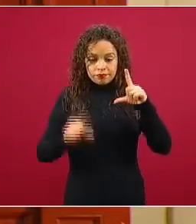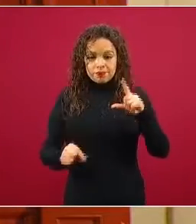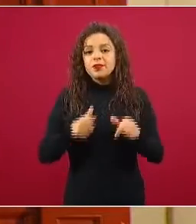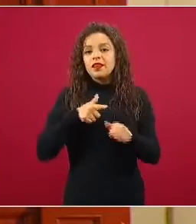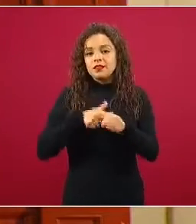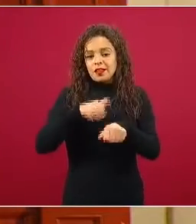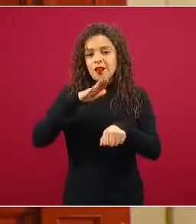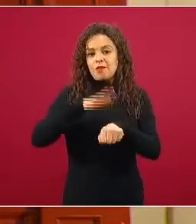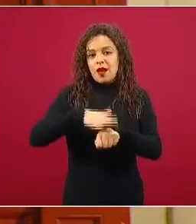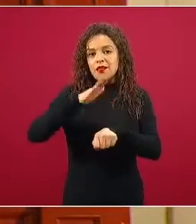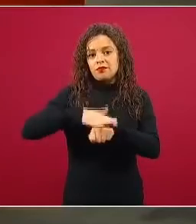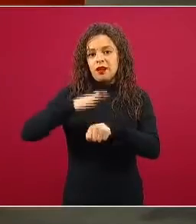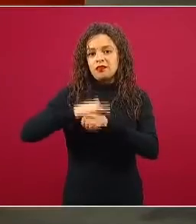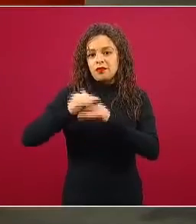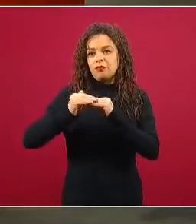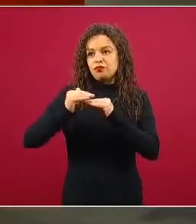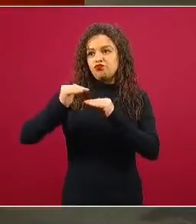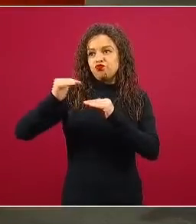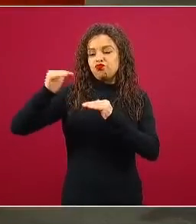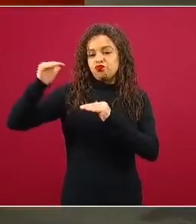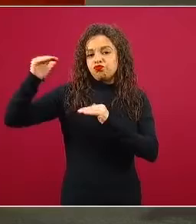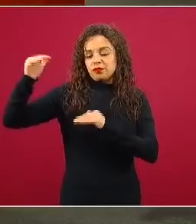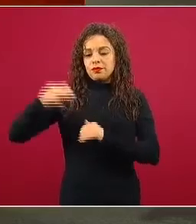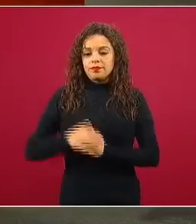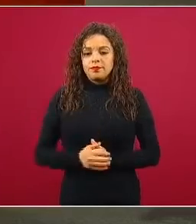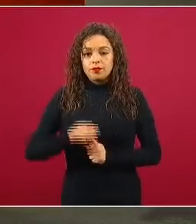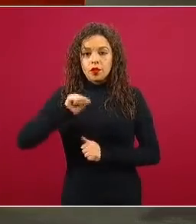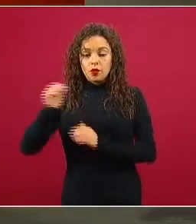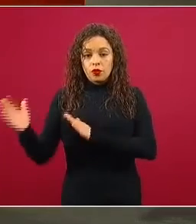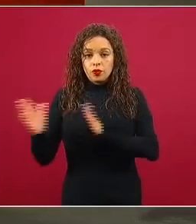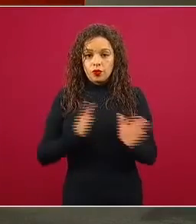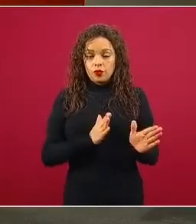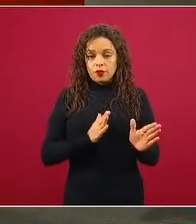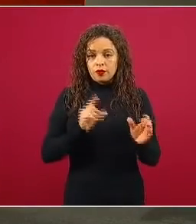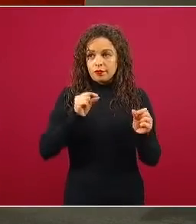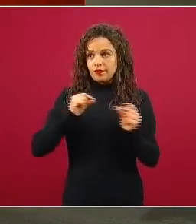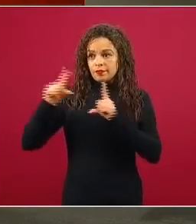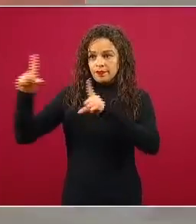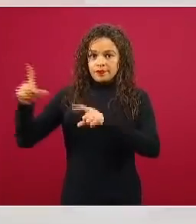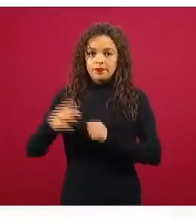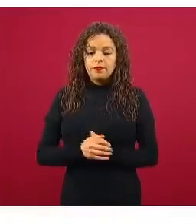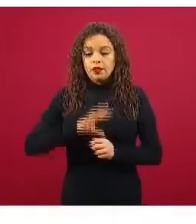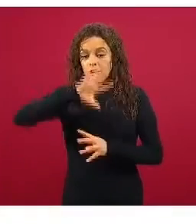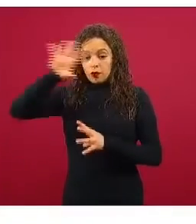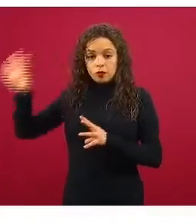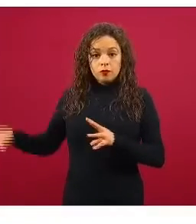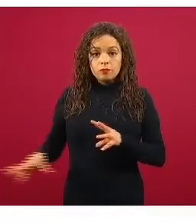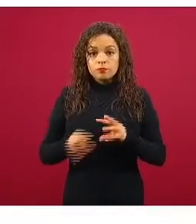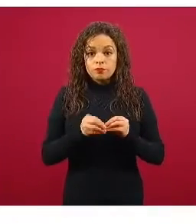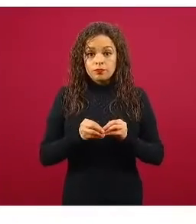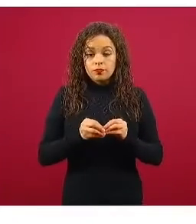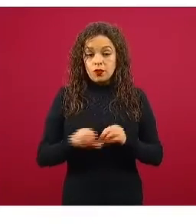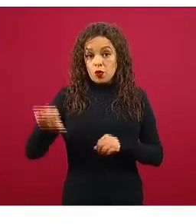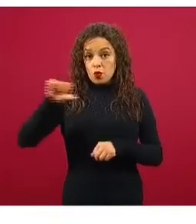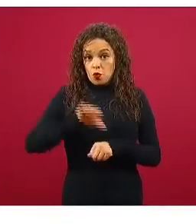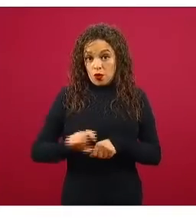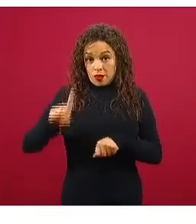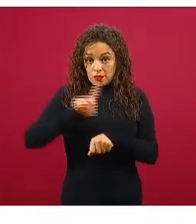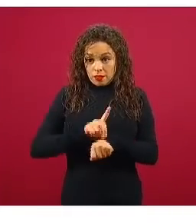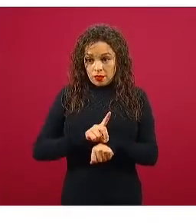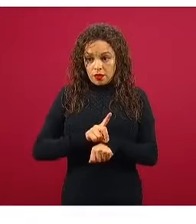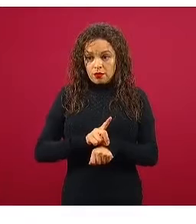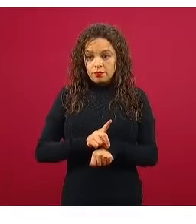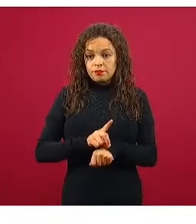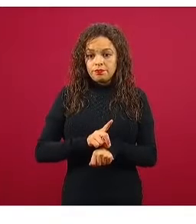incrementándose. En la siguiente diapositiva vemos la carga acumulada. Para el día de hoy son